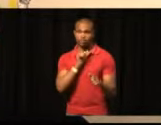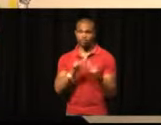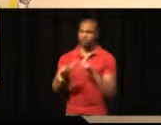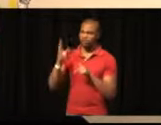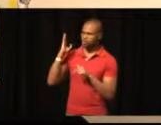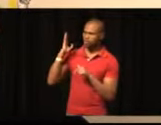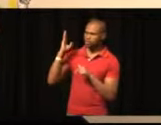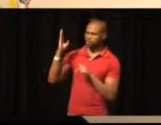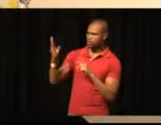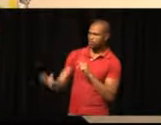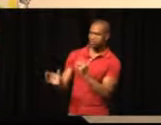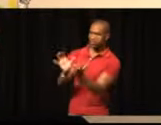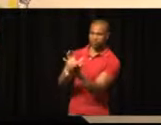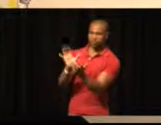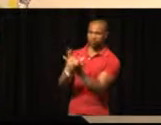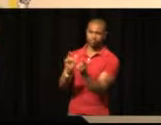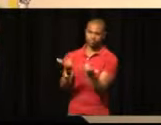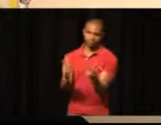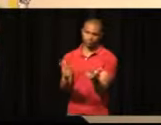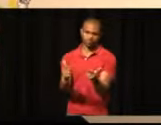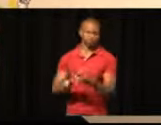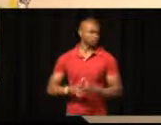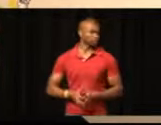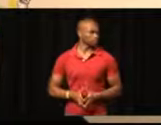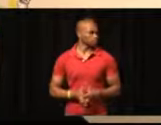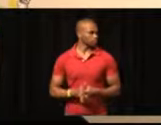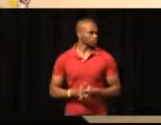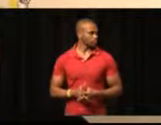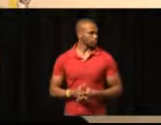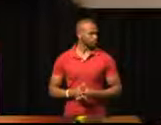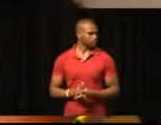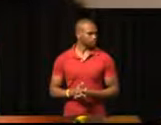trabajo directo con comunidades.